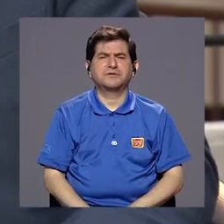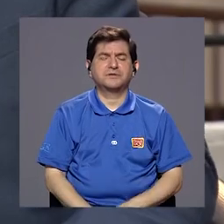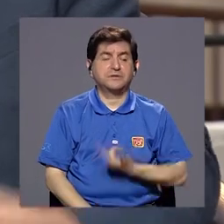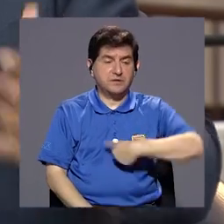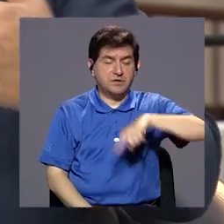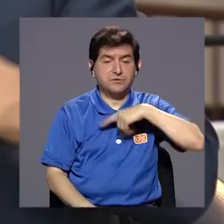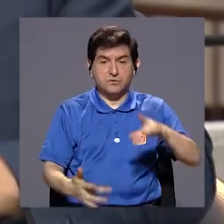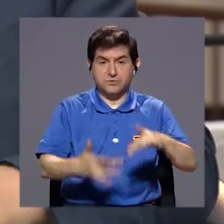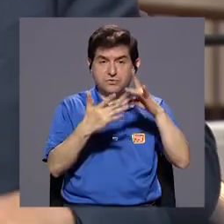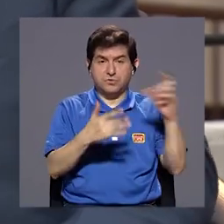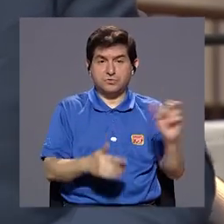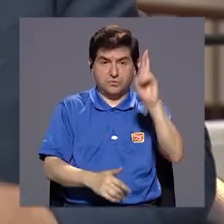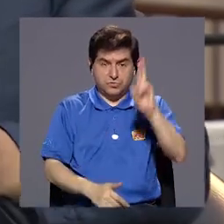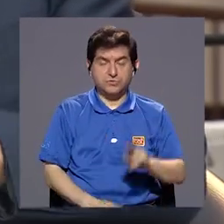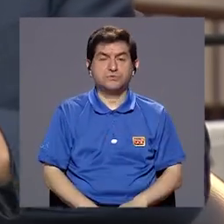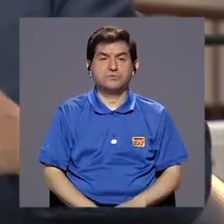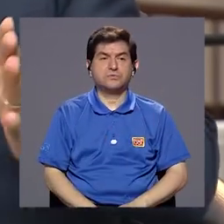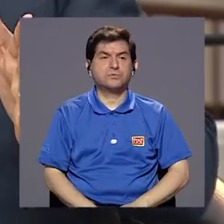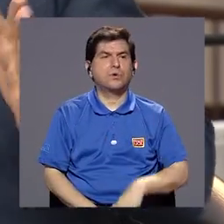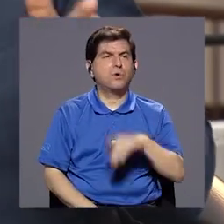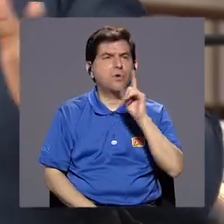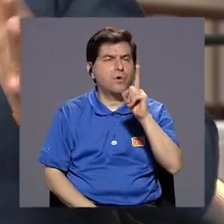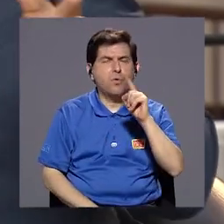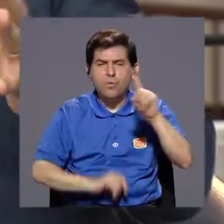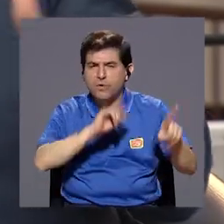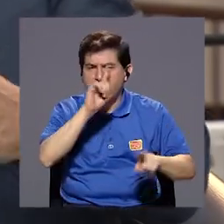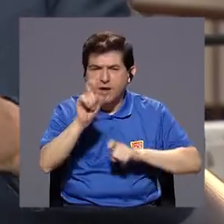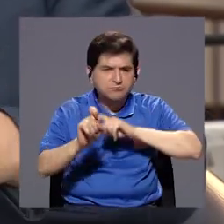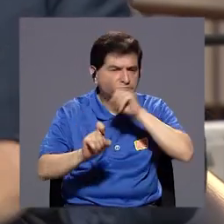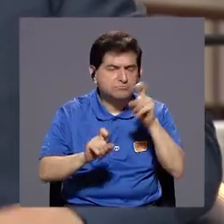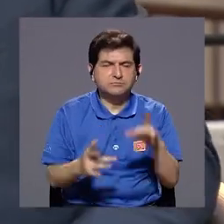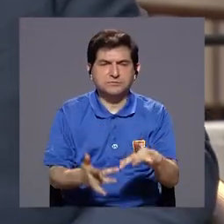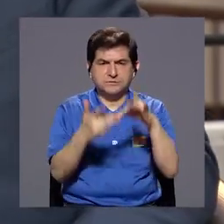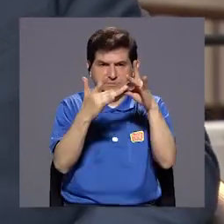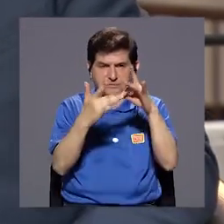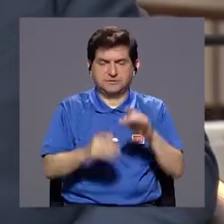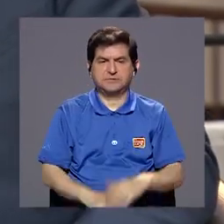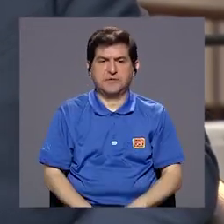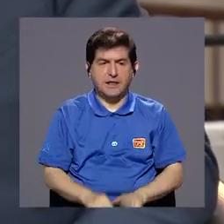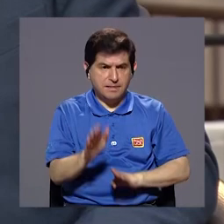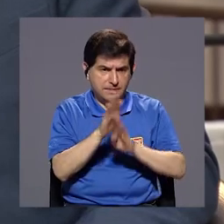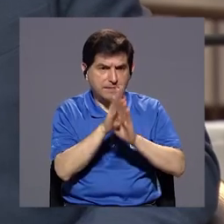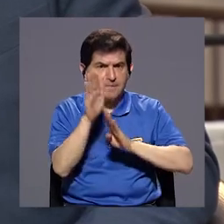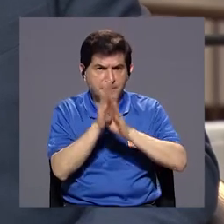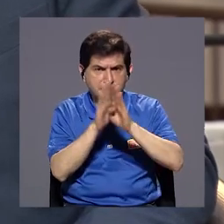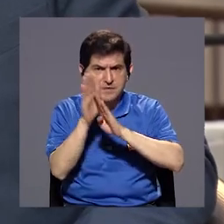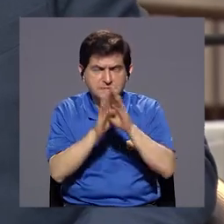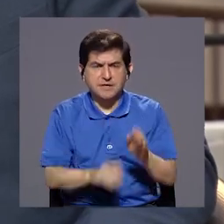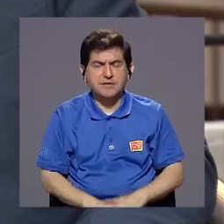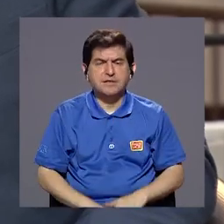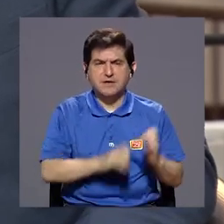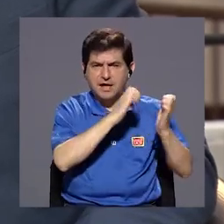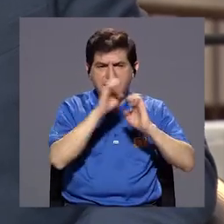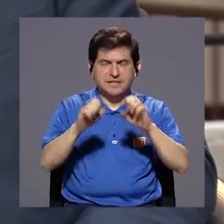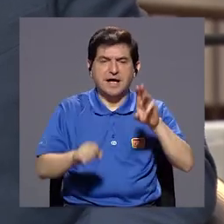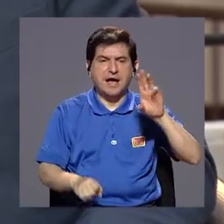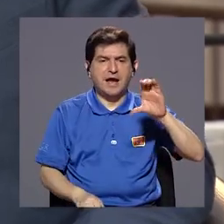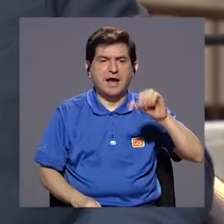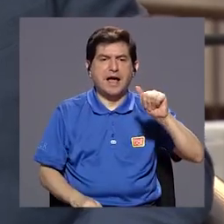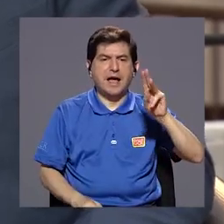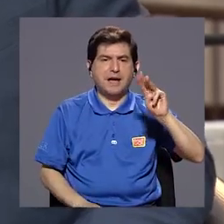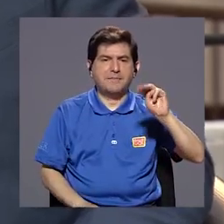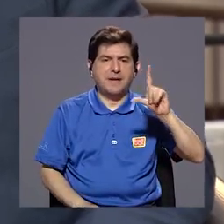respecto y nosotros en particular en Costa Rica hicimos una encuesta muy particular que llevó a desarrollar lo que llamamos la estrategia Camaleón, que